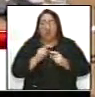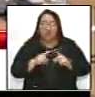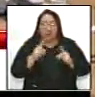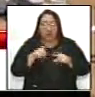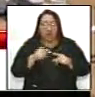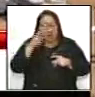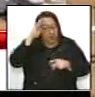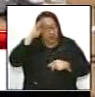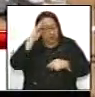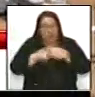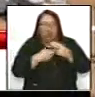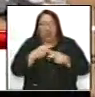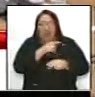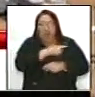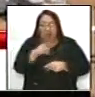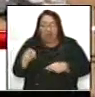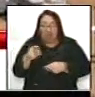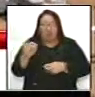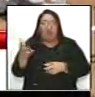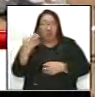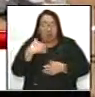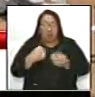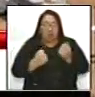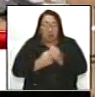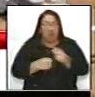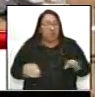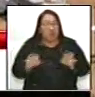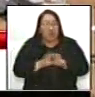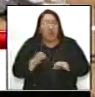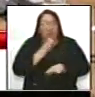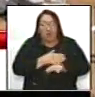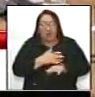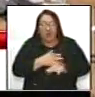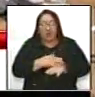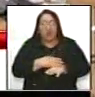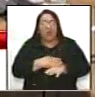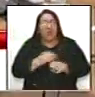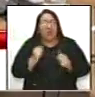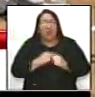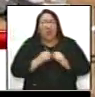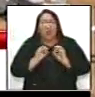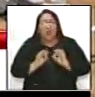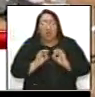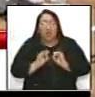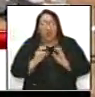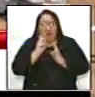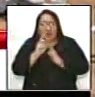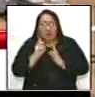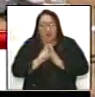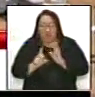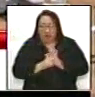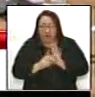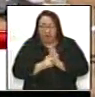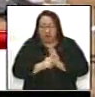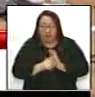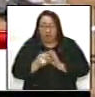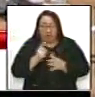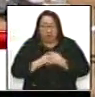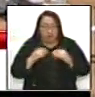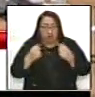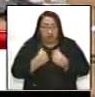porque va a ocurrir lo mismo que nos ha ocurrido con otras disposiciones legales, que un